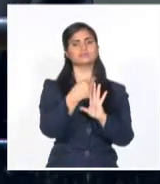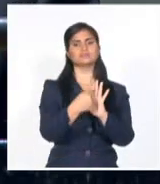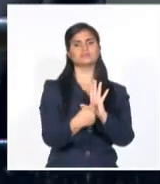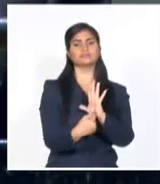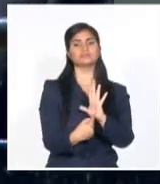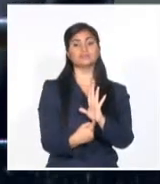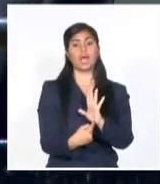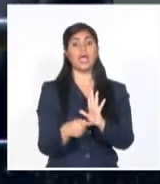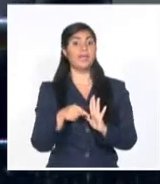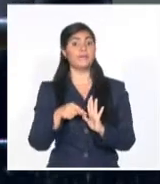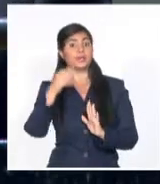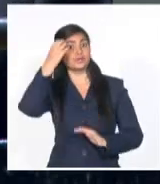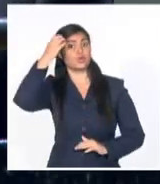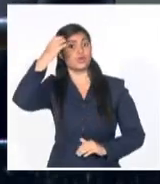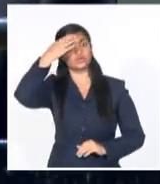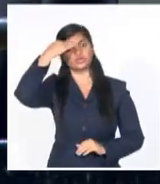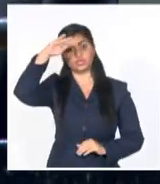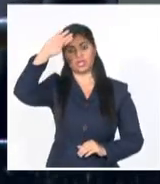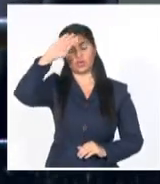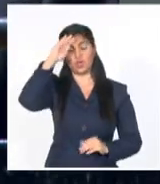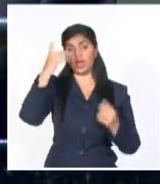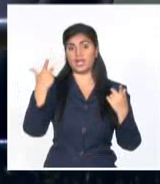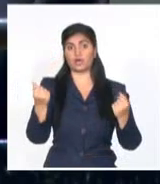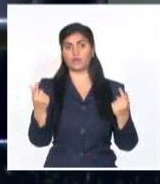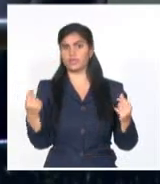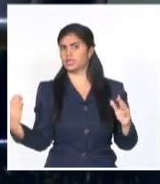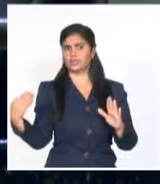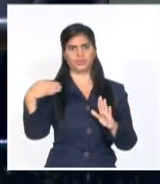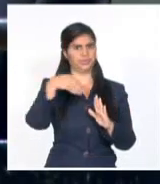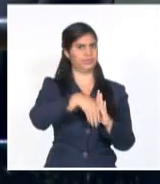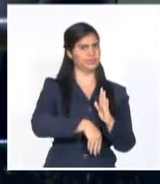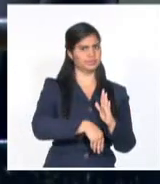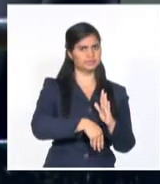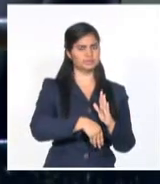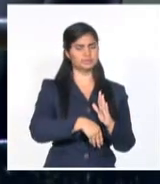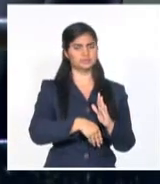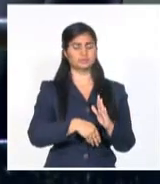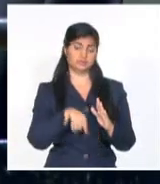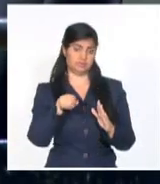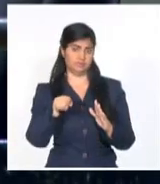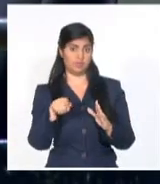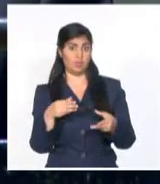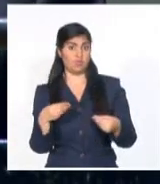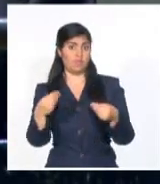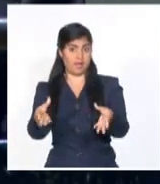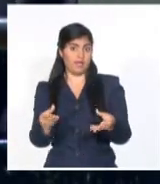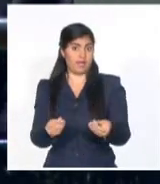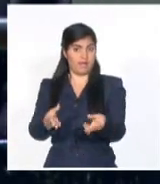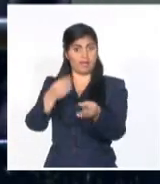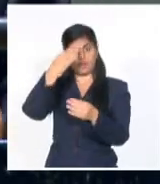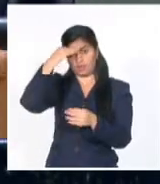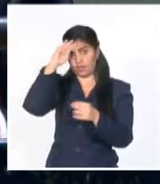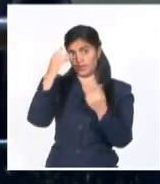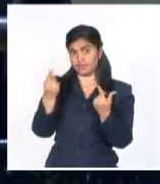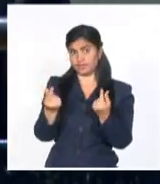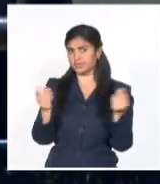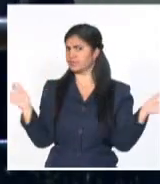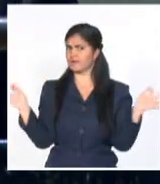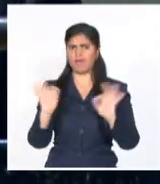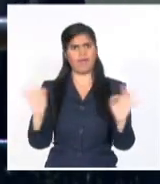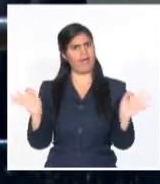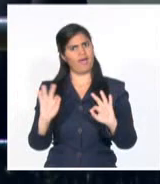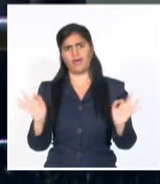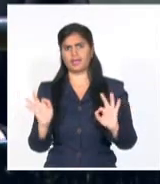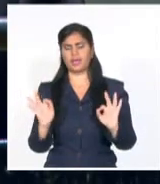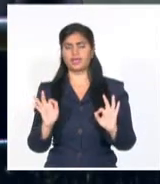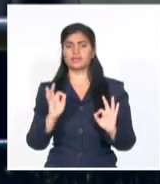para debilitar la vida económica, negándole a Cuba dinero y suministros, con el fin de reducir los